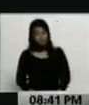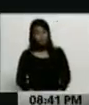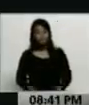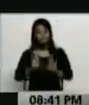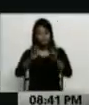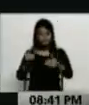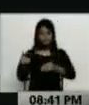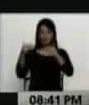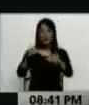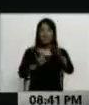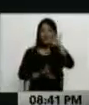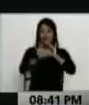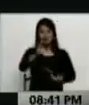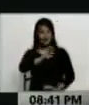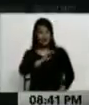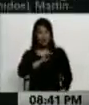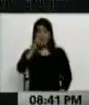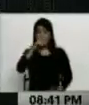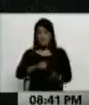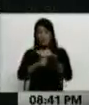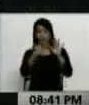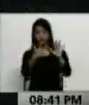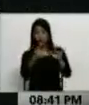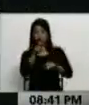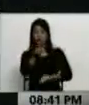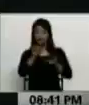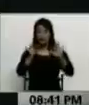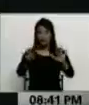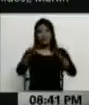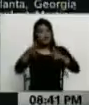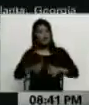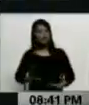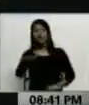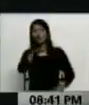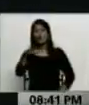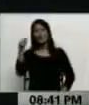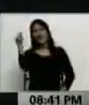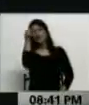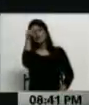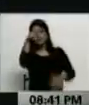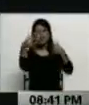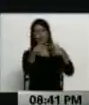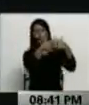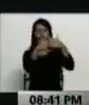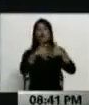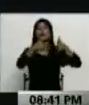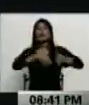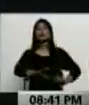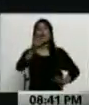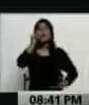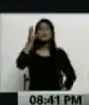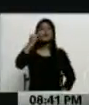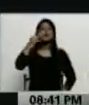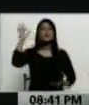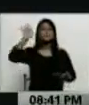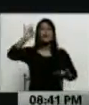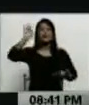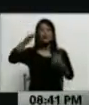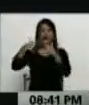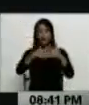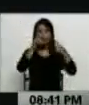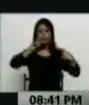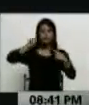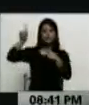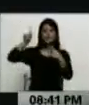sucede el 15 de enero de 1829 hace 88 años nació en Atlanta Georg Estados Unidos el pastor estadounidense Martín Luther